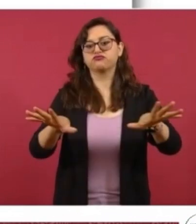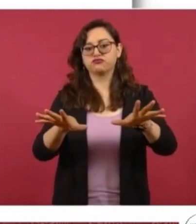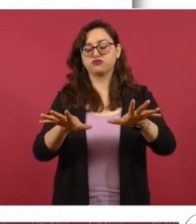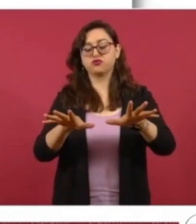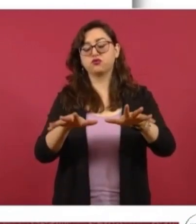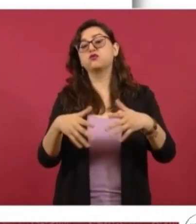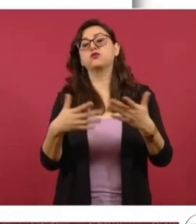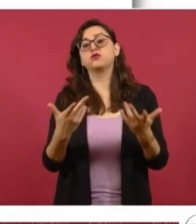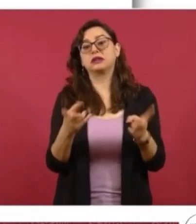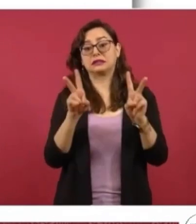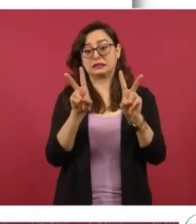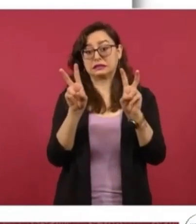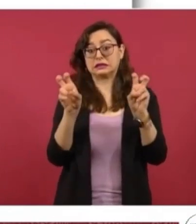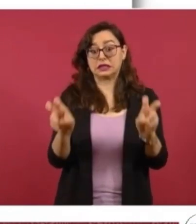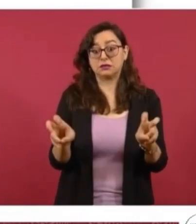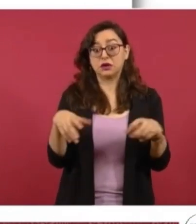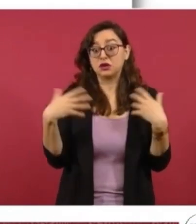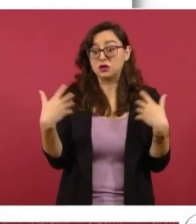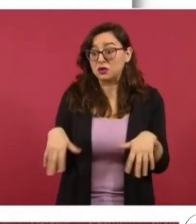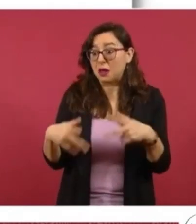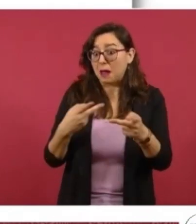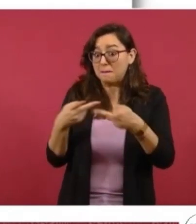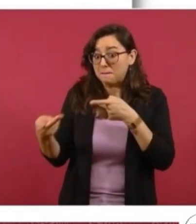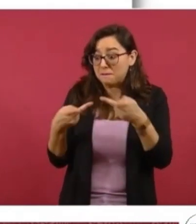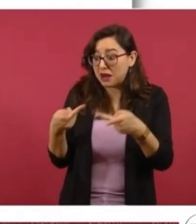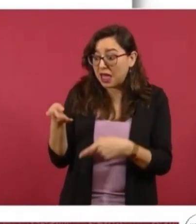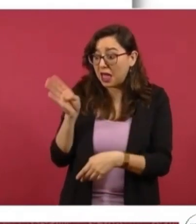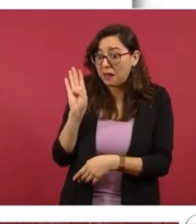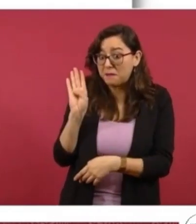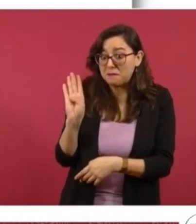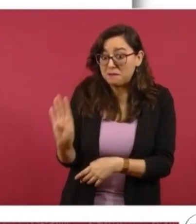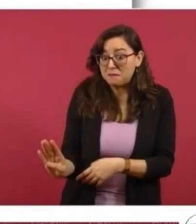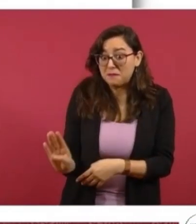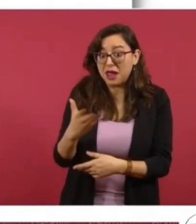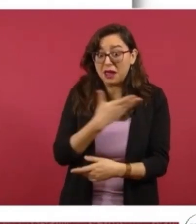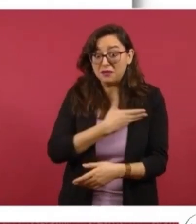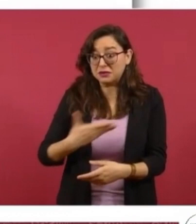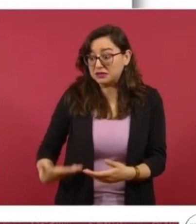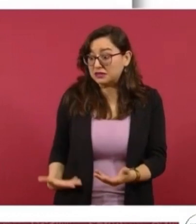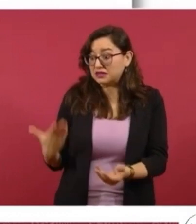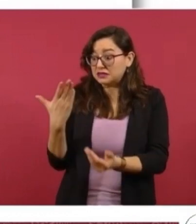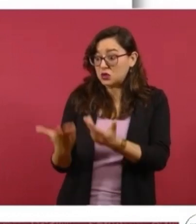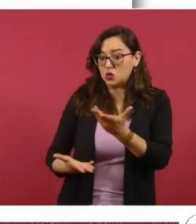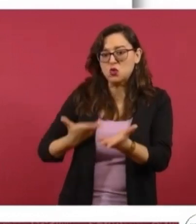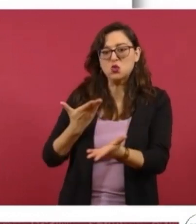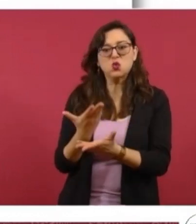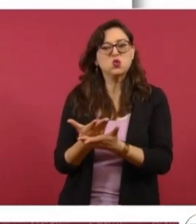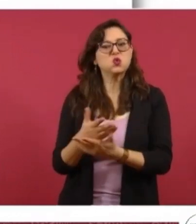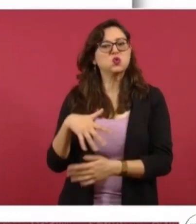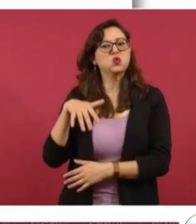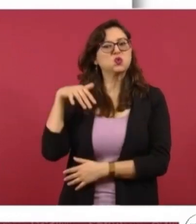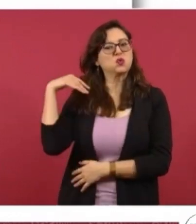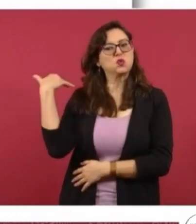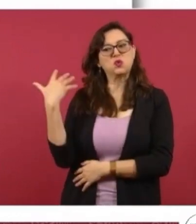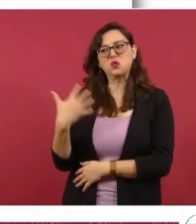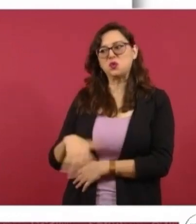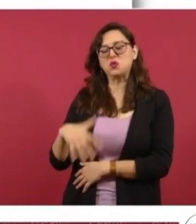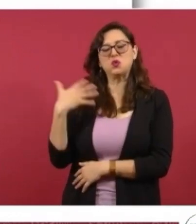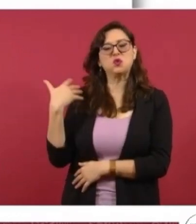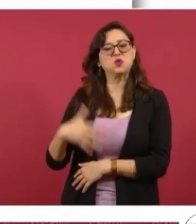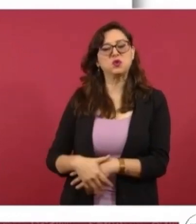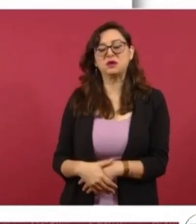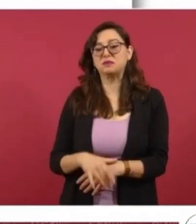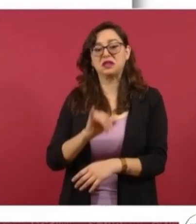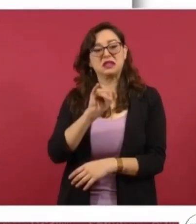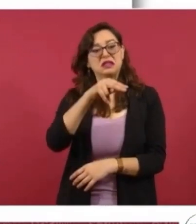artículo en el que se afirma que con la reforma electoral propuesta por el presidente Andrés Manuel López Obrador se debilita